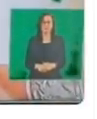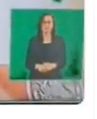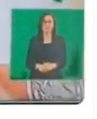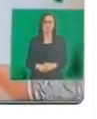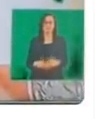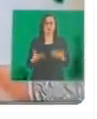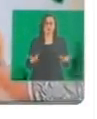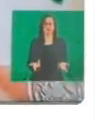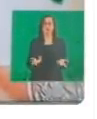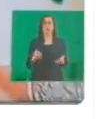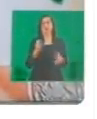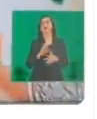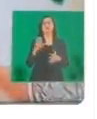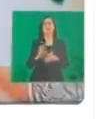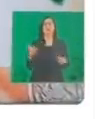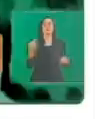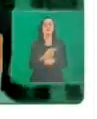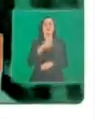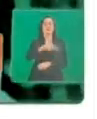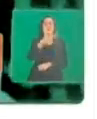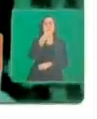Entonces, iba a estar hasta